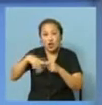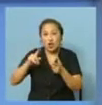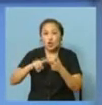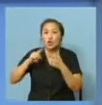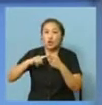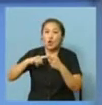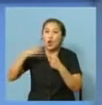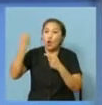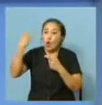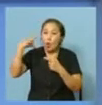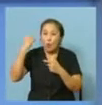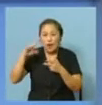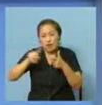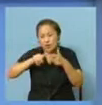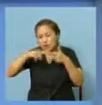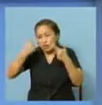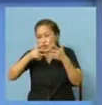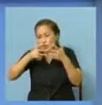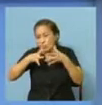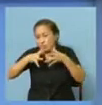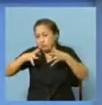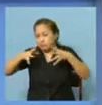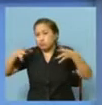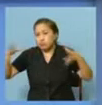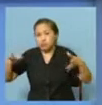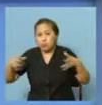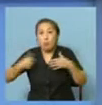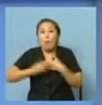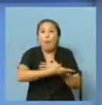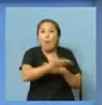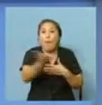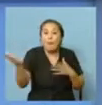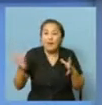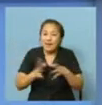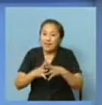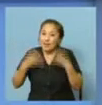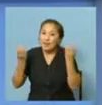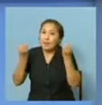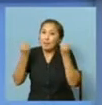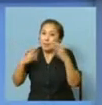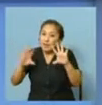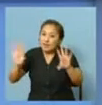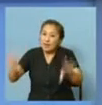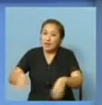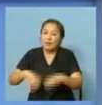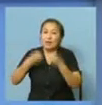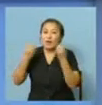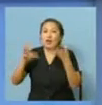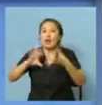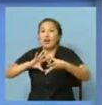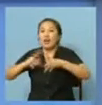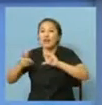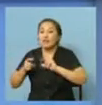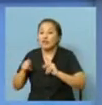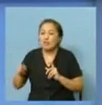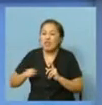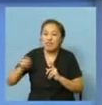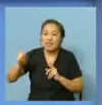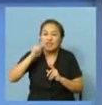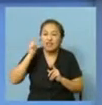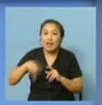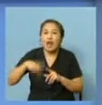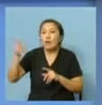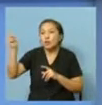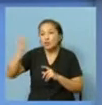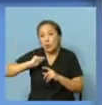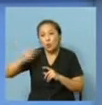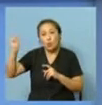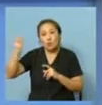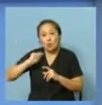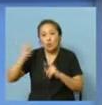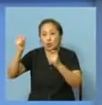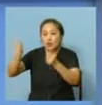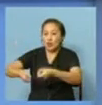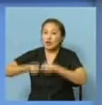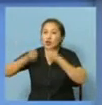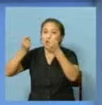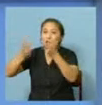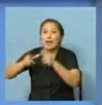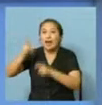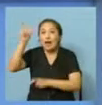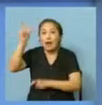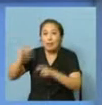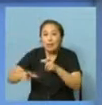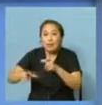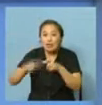algunas otras instituciones públicas empiecen a mejorar y su gestión de turnos y demás dándole a la gente